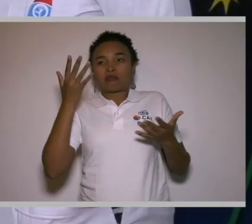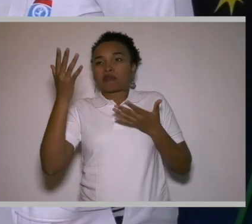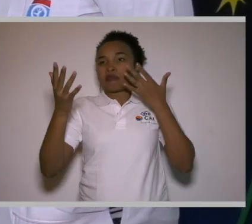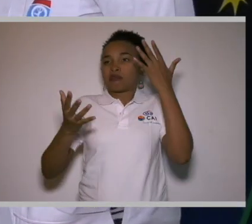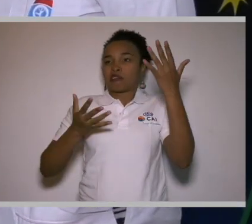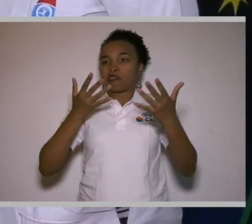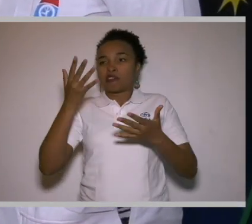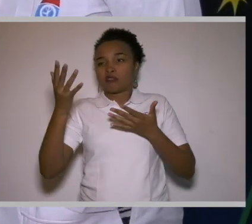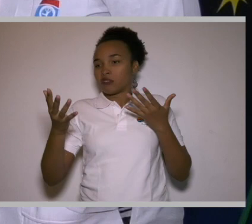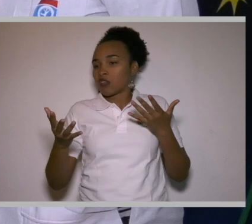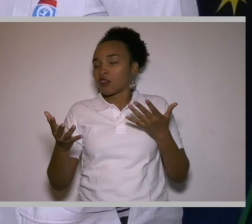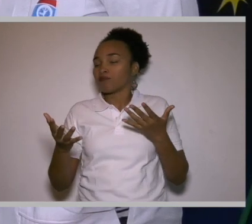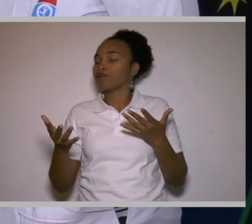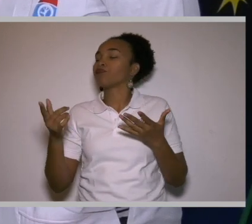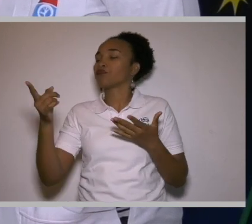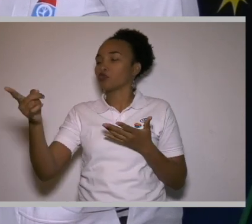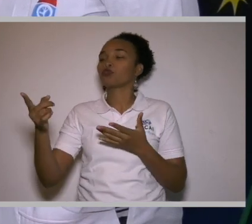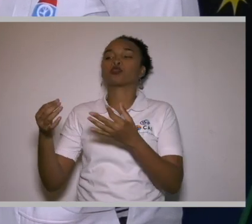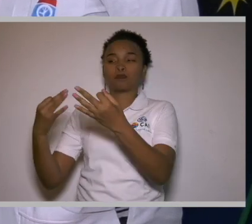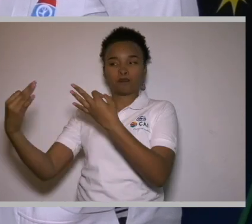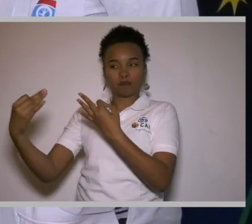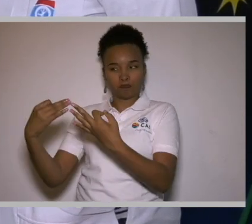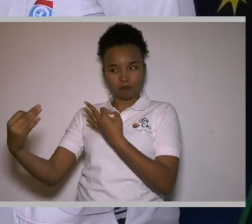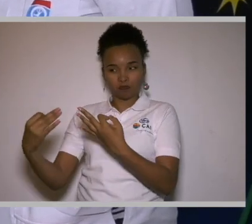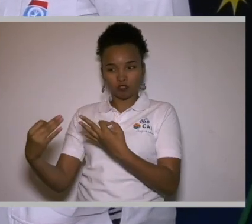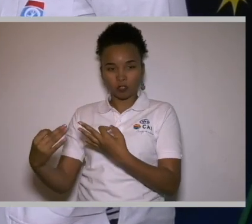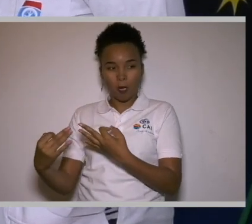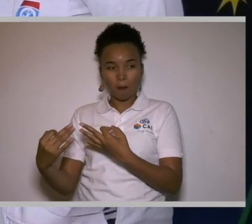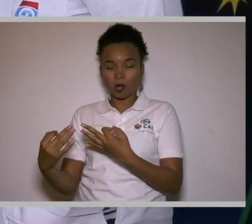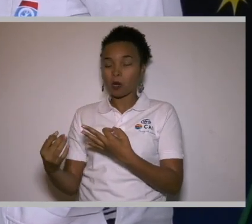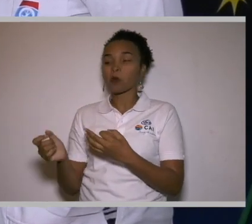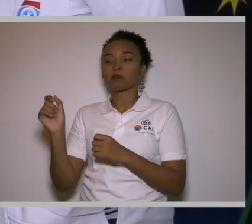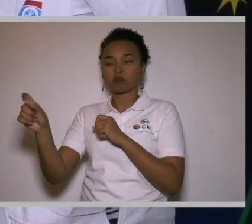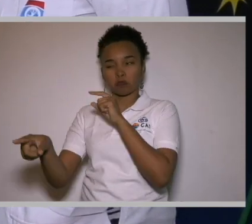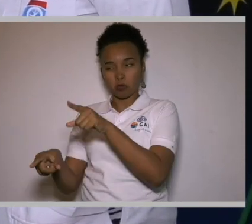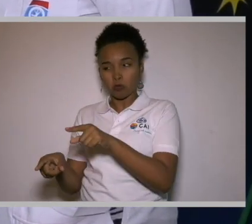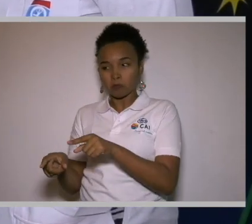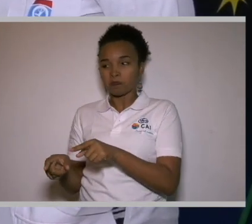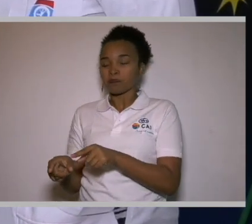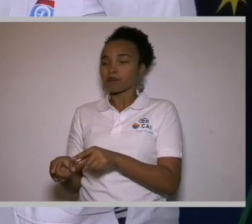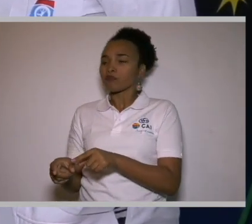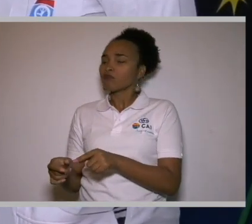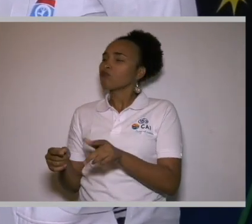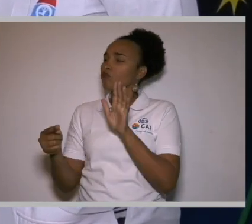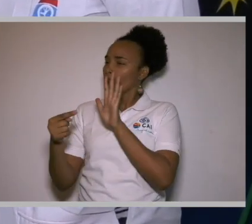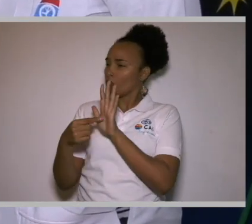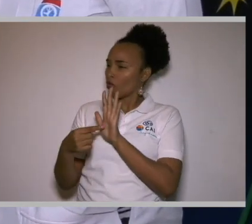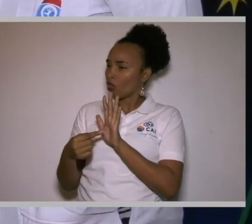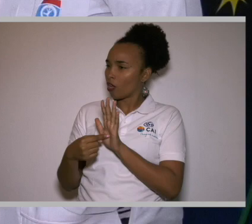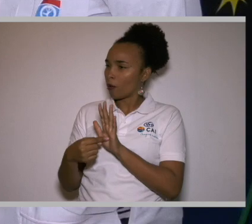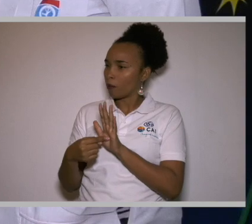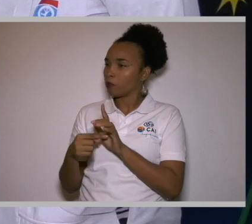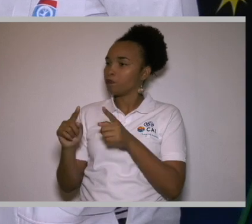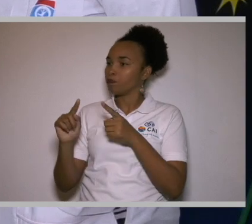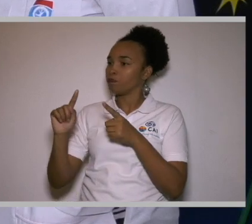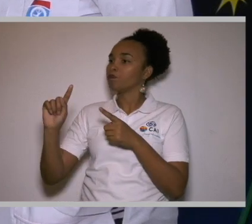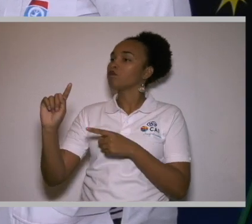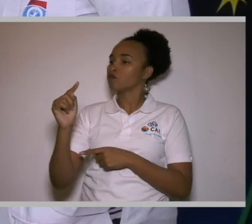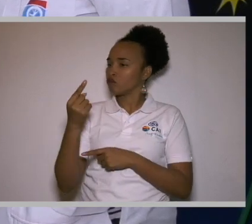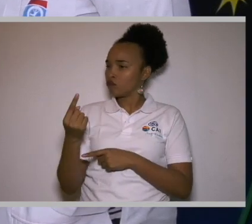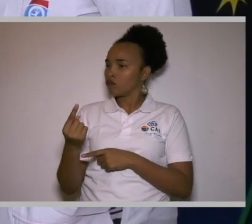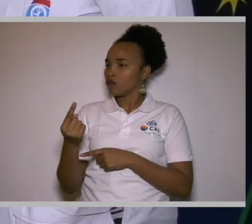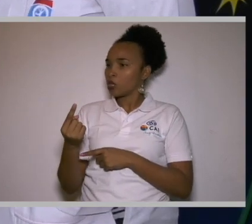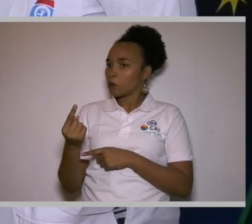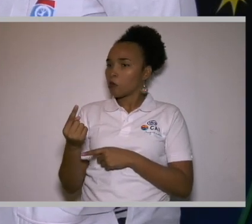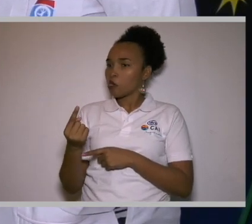tan delicada a veces para muchos de ellos por la ansiedad que genera. Cuéntenos un poquito en qué consiste este acto,